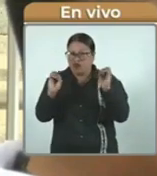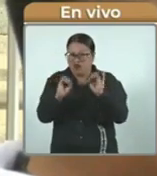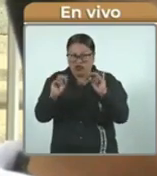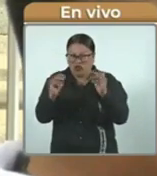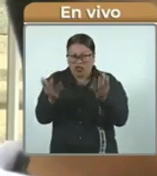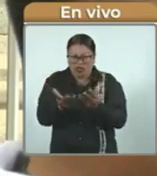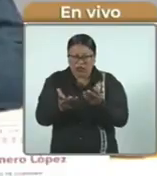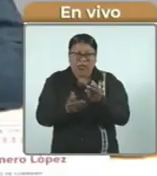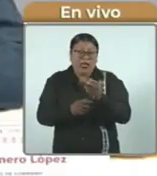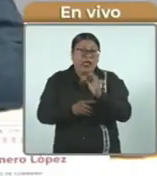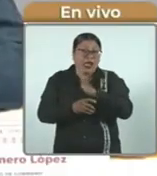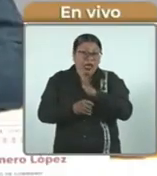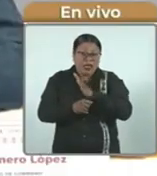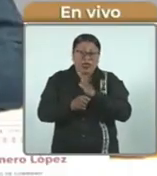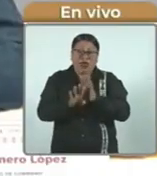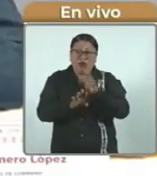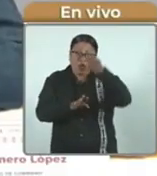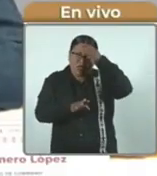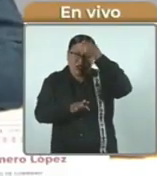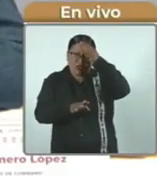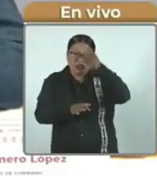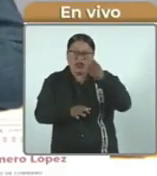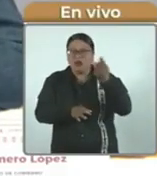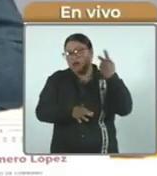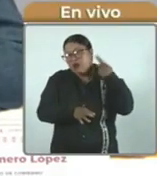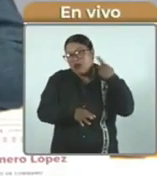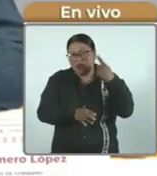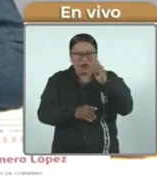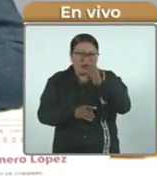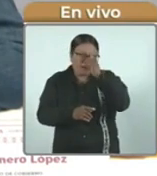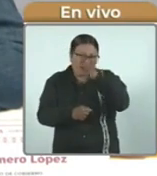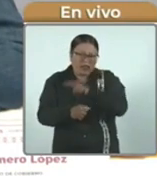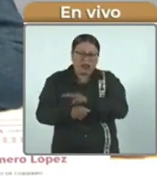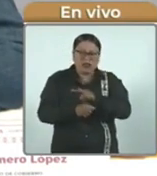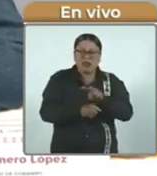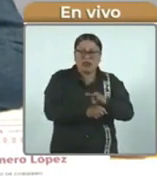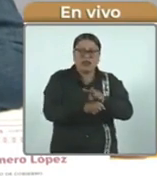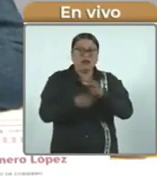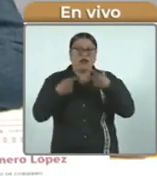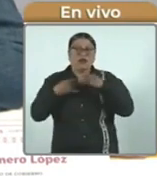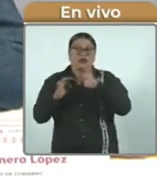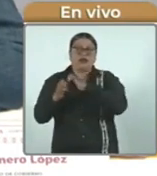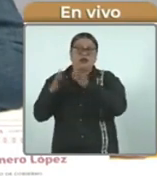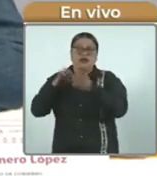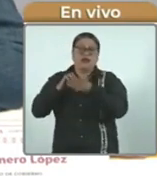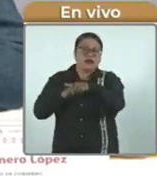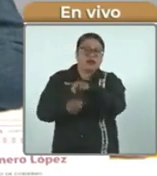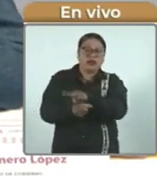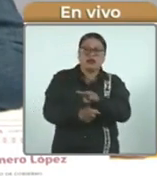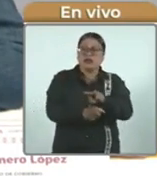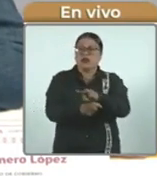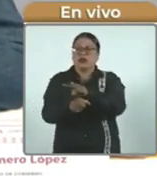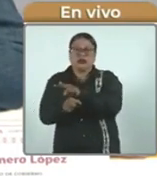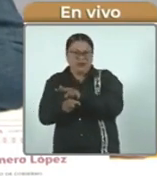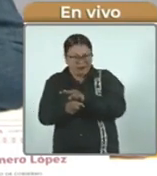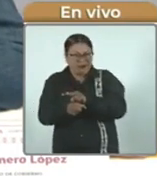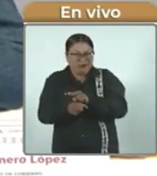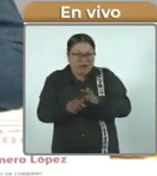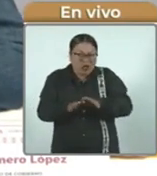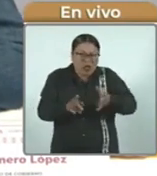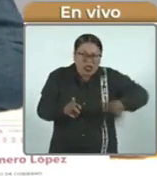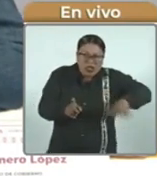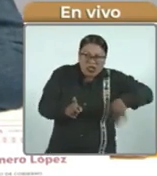inteligencia política para andarnos vigilando a los opositores, para andar